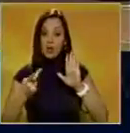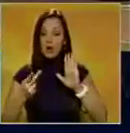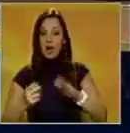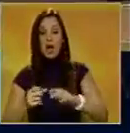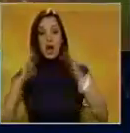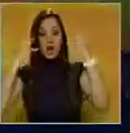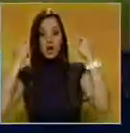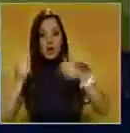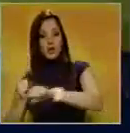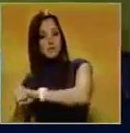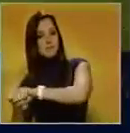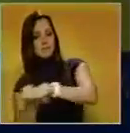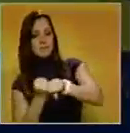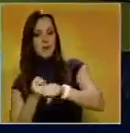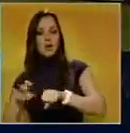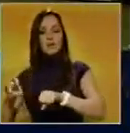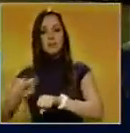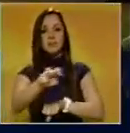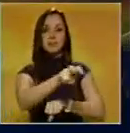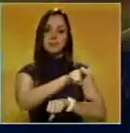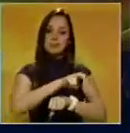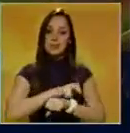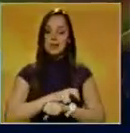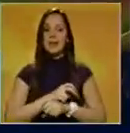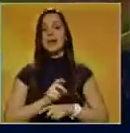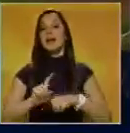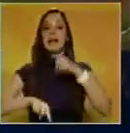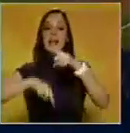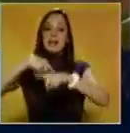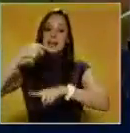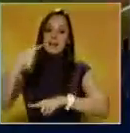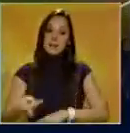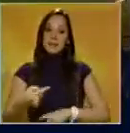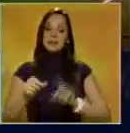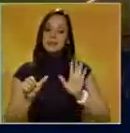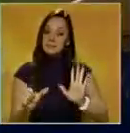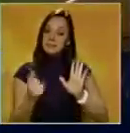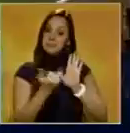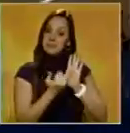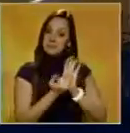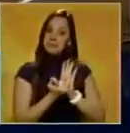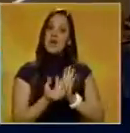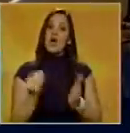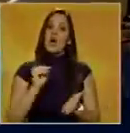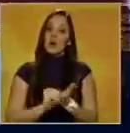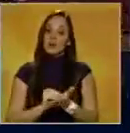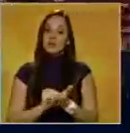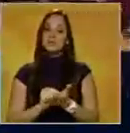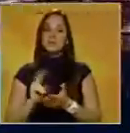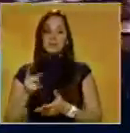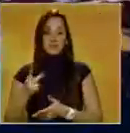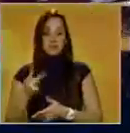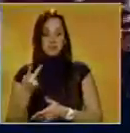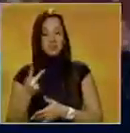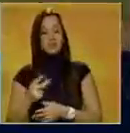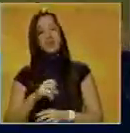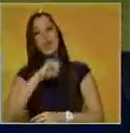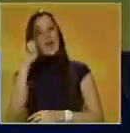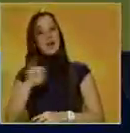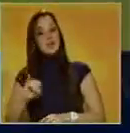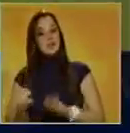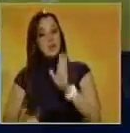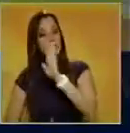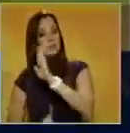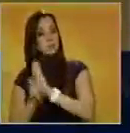Arcia, que impulsó a May Jacobs. Luego, a la sexta entrada, volvieron al ataque con dobles consecutivos de Jacobs y René Reyes, además de